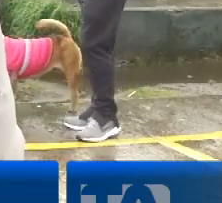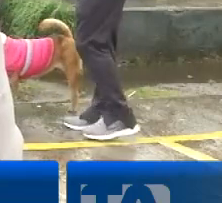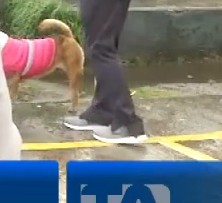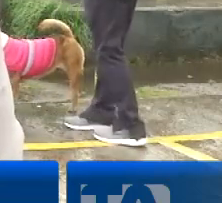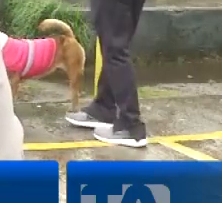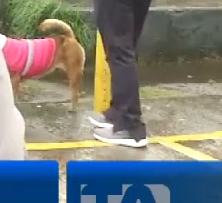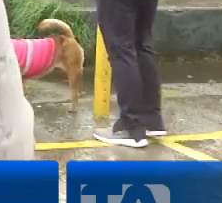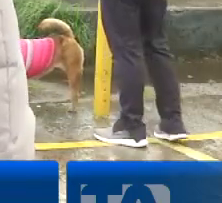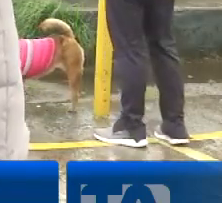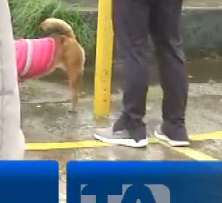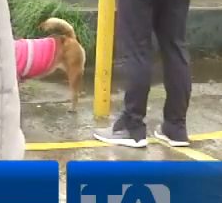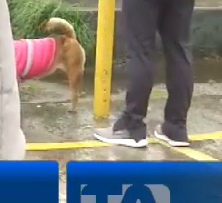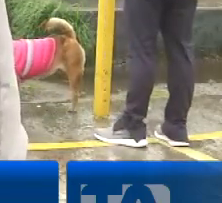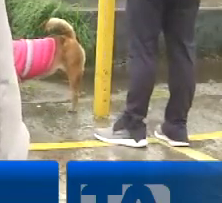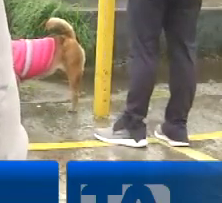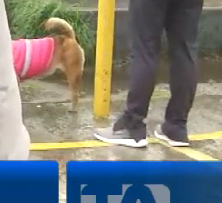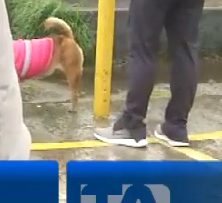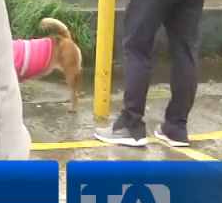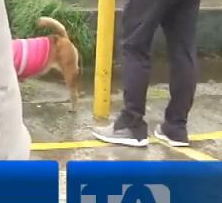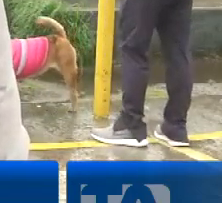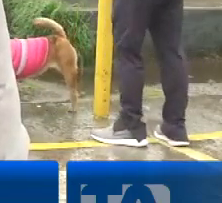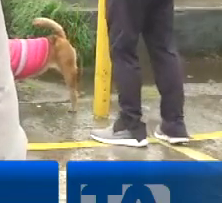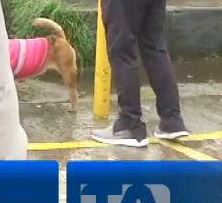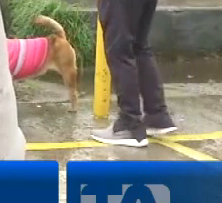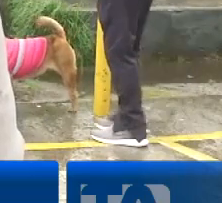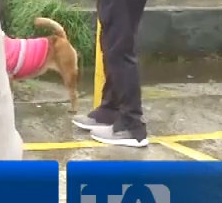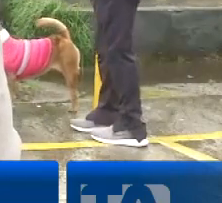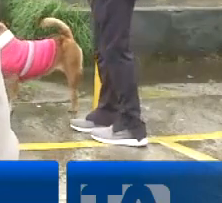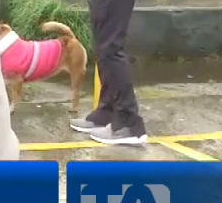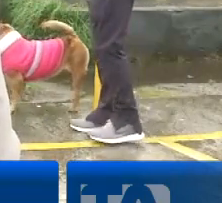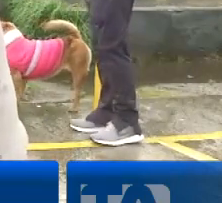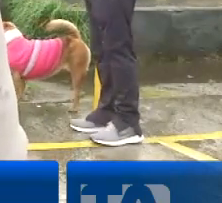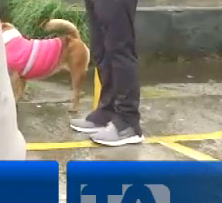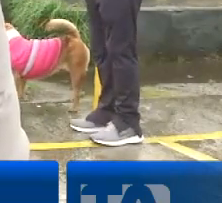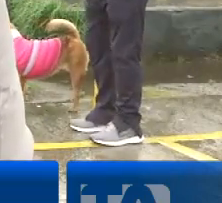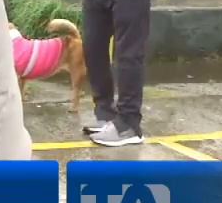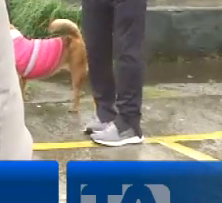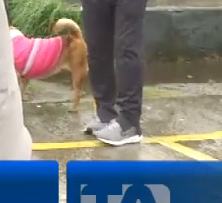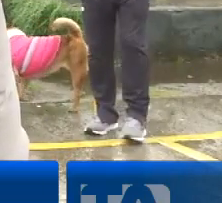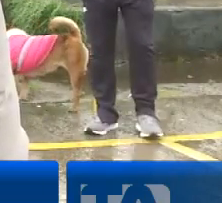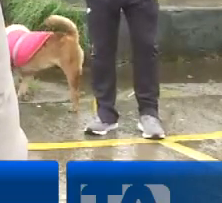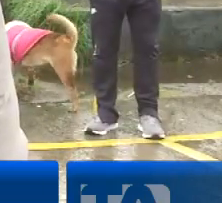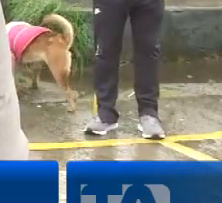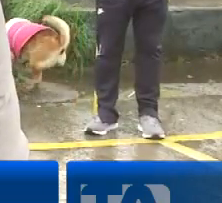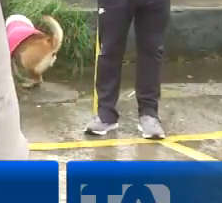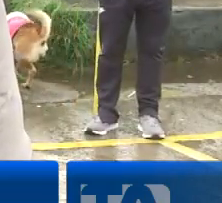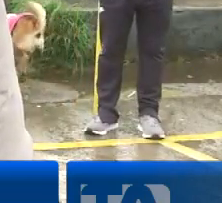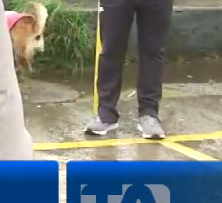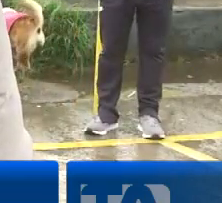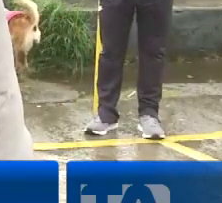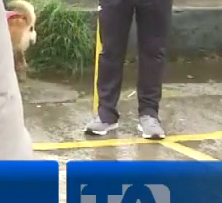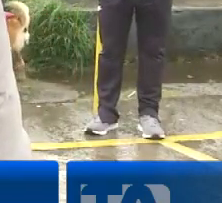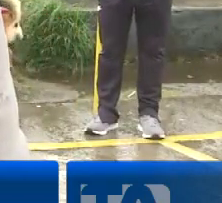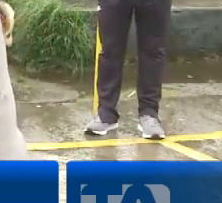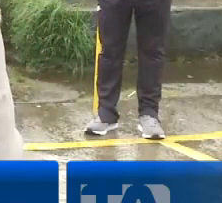espacio recreacional que aparentemente está abierto, hay muchas de las puertas que están cerradas, impidiendo el ingreso de los vecinos, de